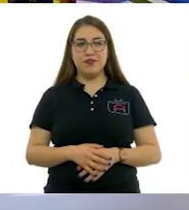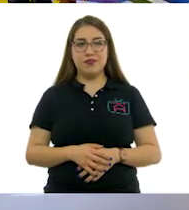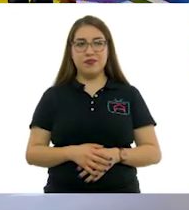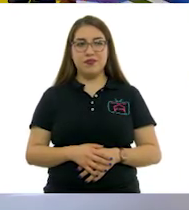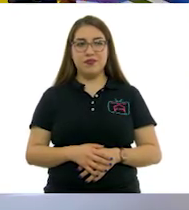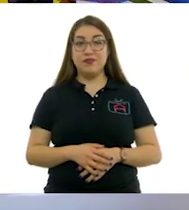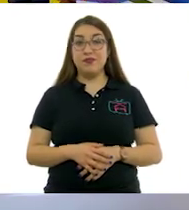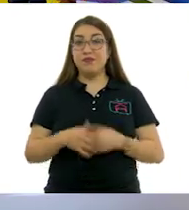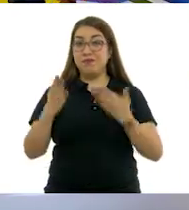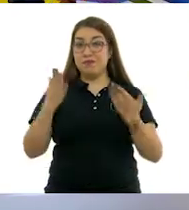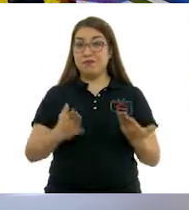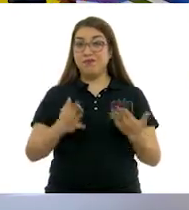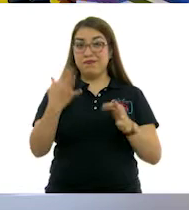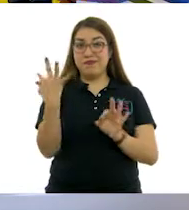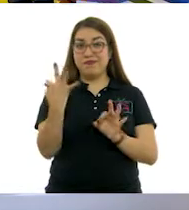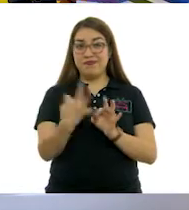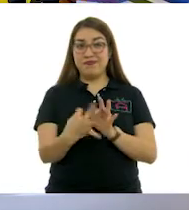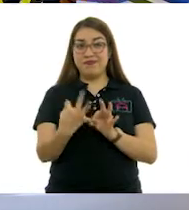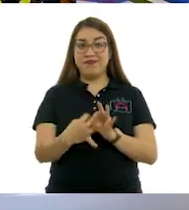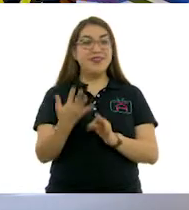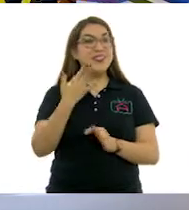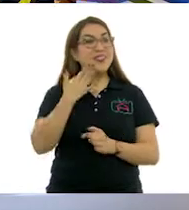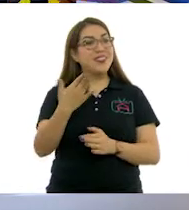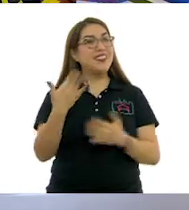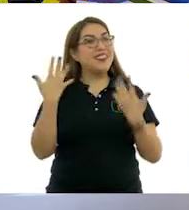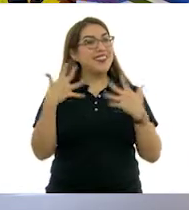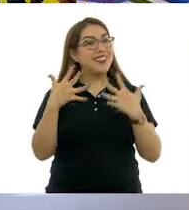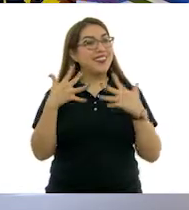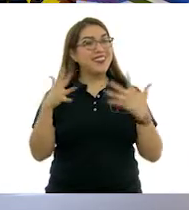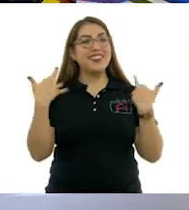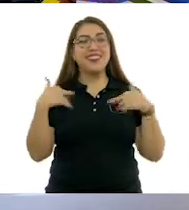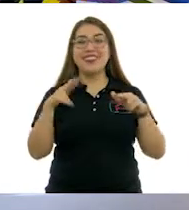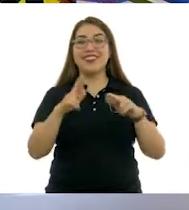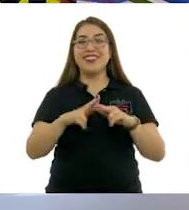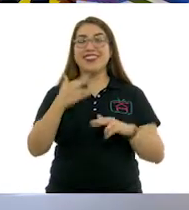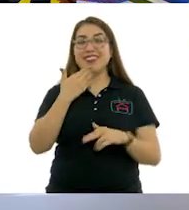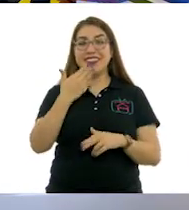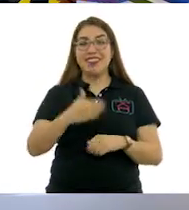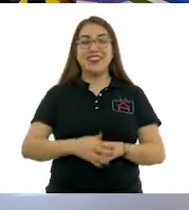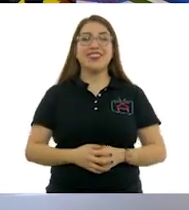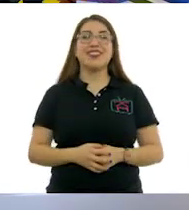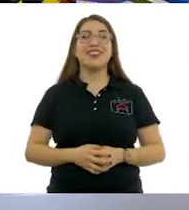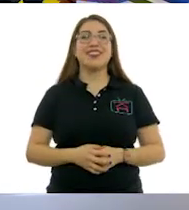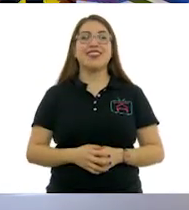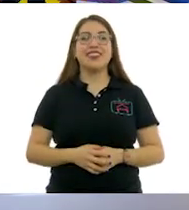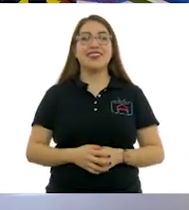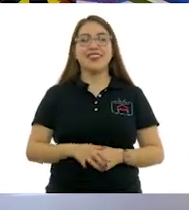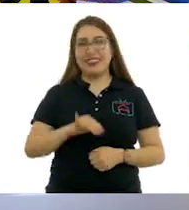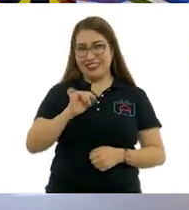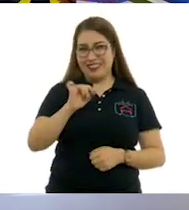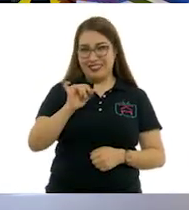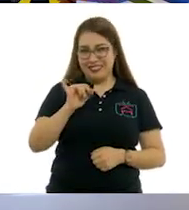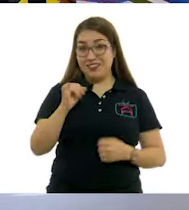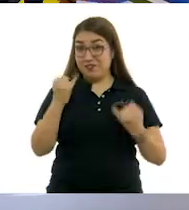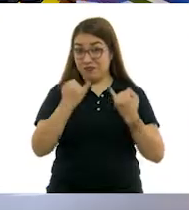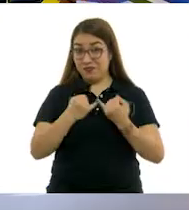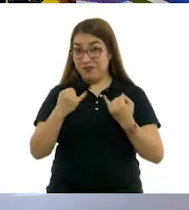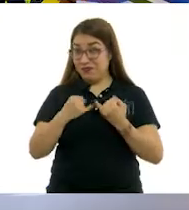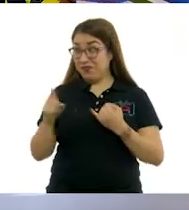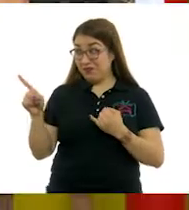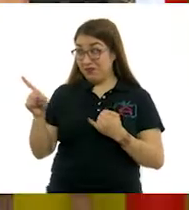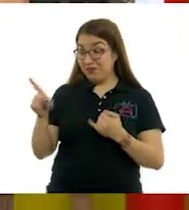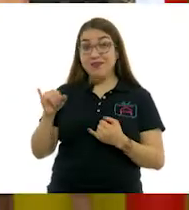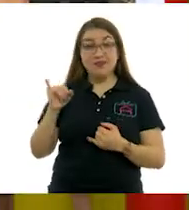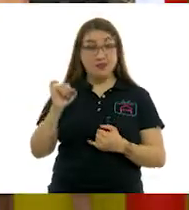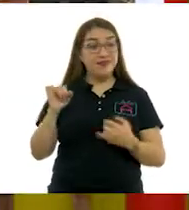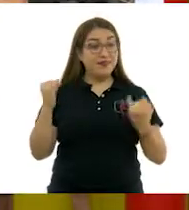Y llegó a su lugar. Muy bien, maestro Alan, muy, muy bien. Sí, fue así como fue tu trayectoria. Esa fue mi